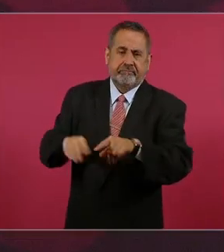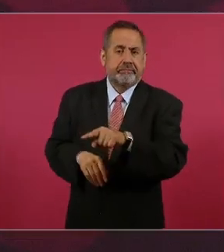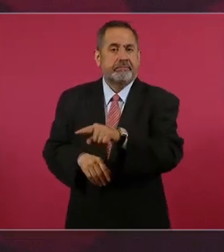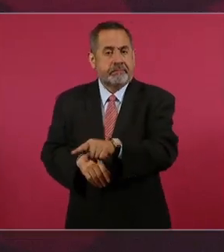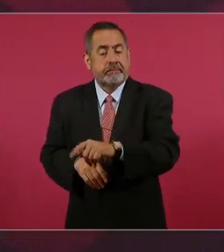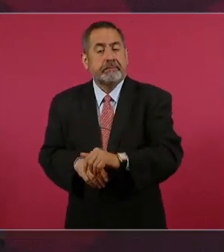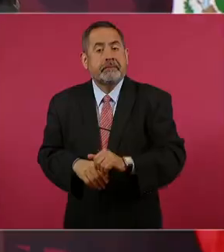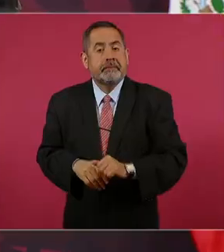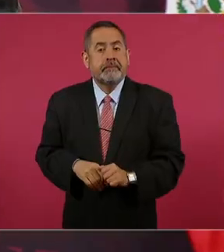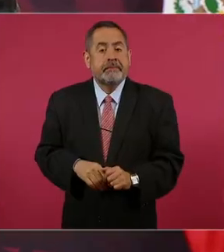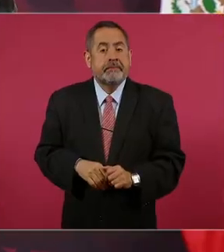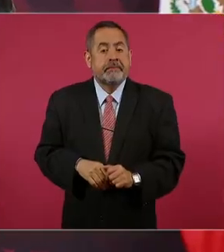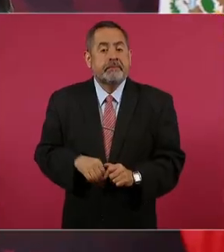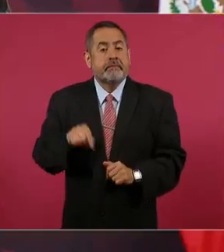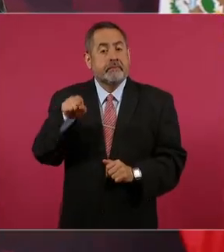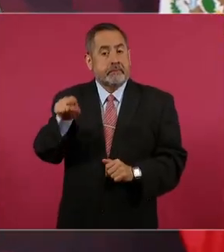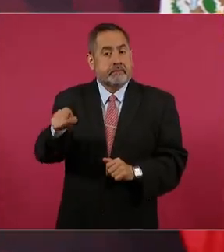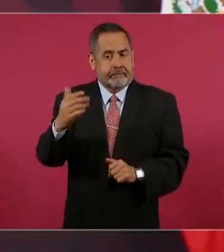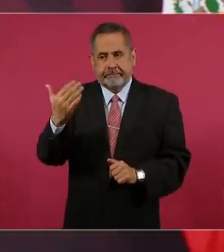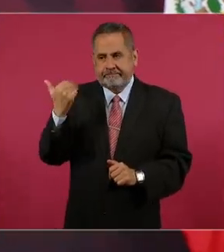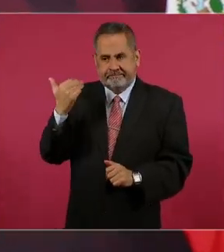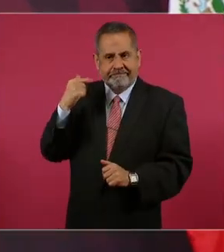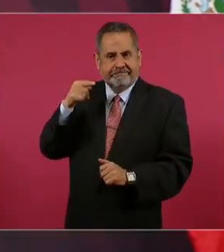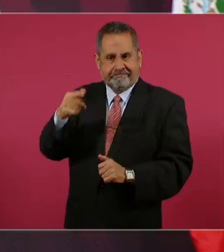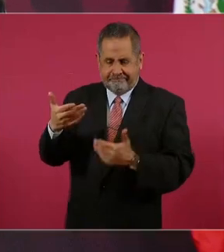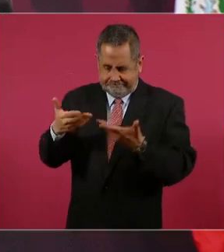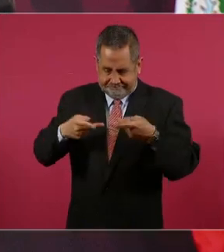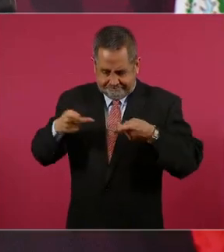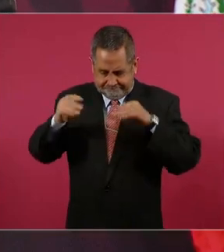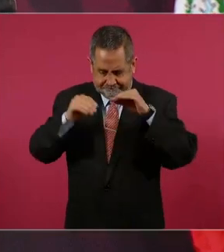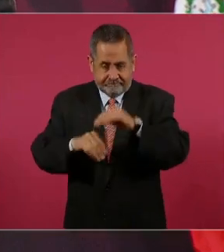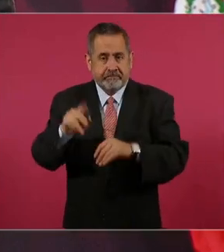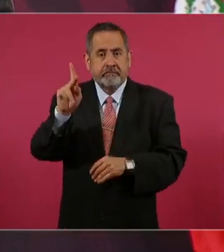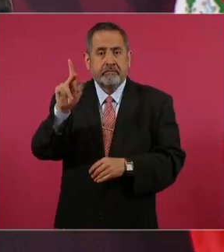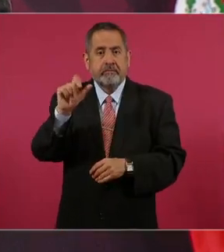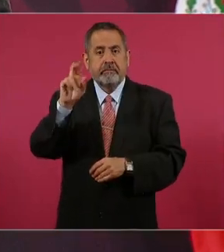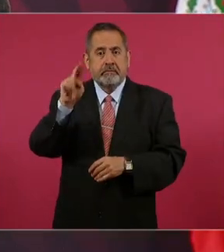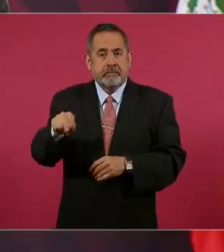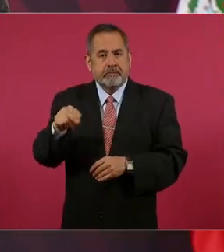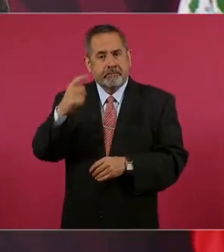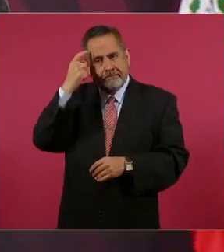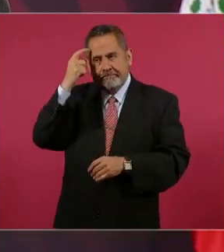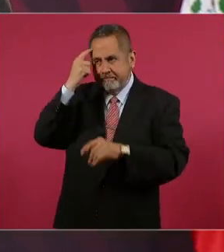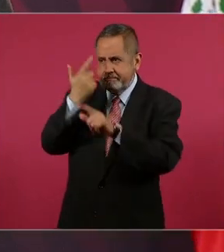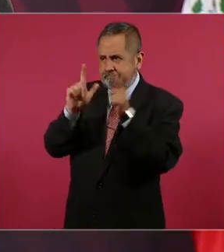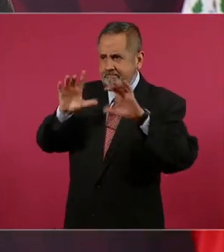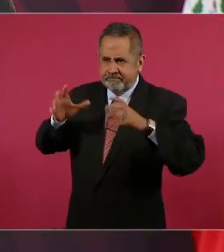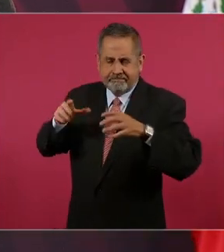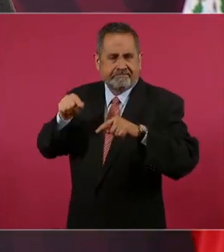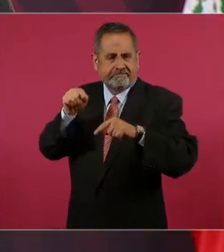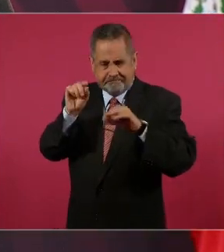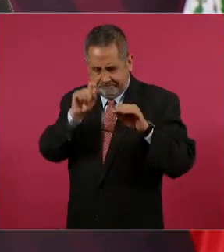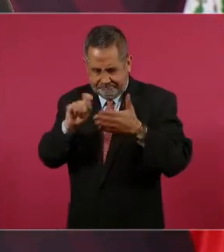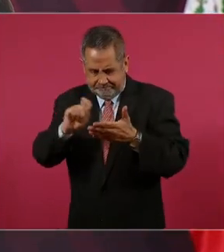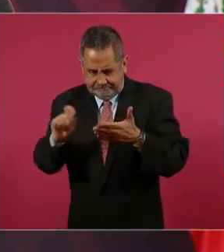Había elaborado el Plan Liberal de